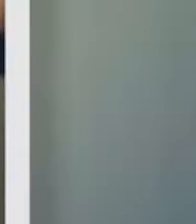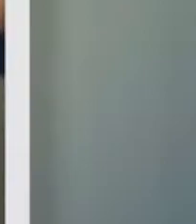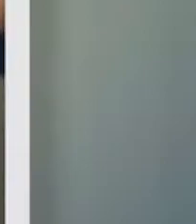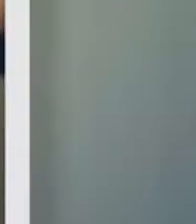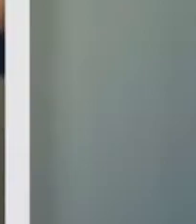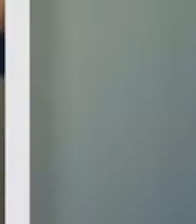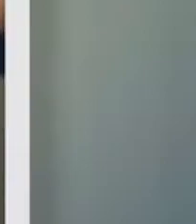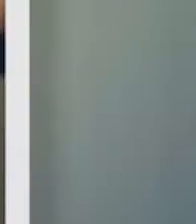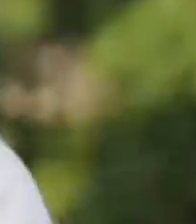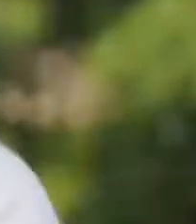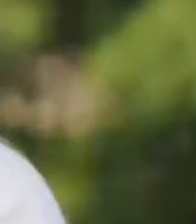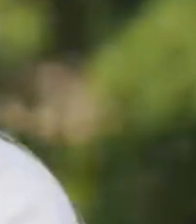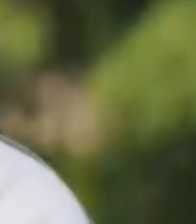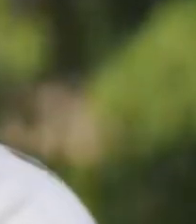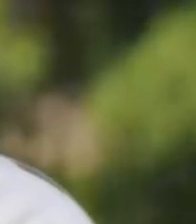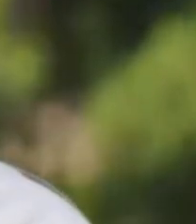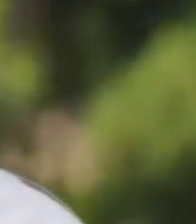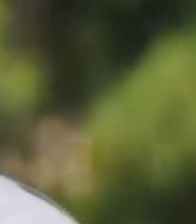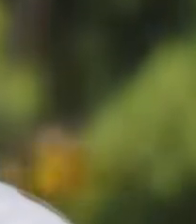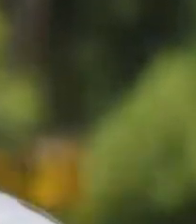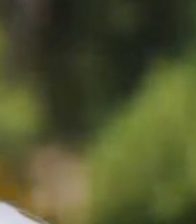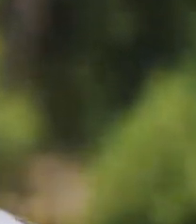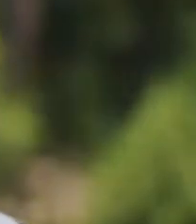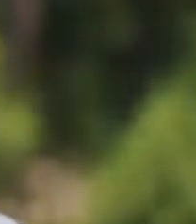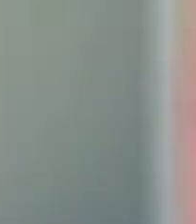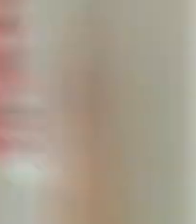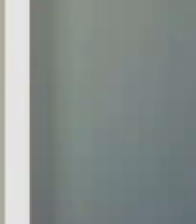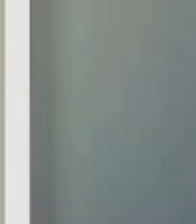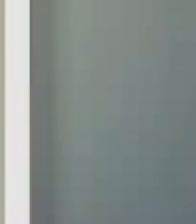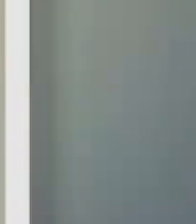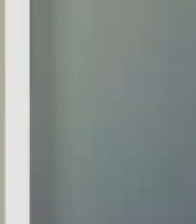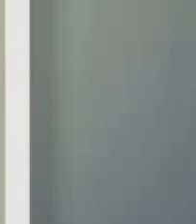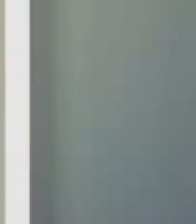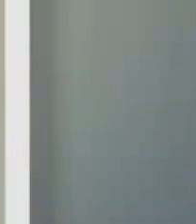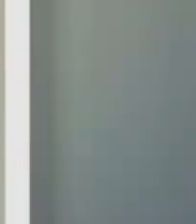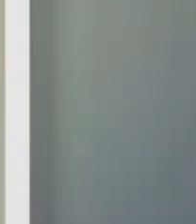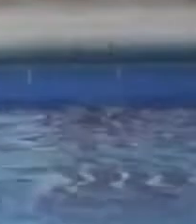Soy Lina y bajé 22 kilos en 5 semanas. Soy